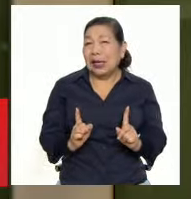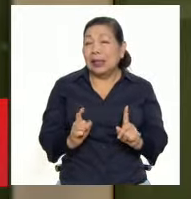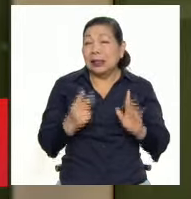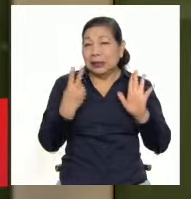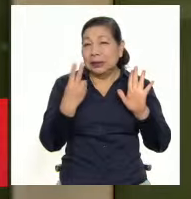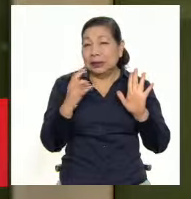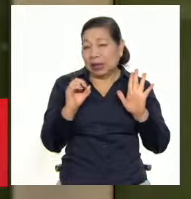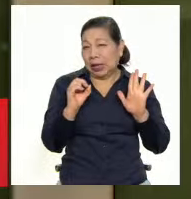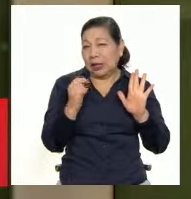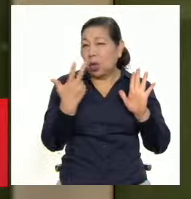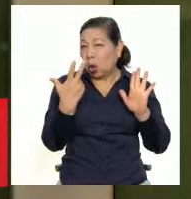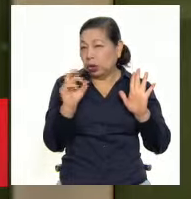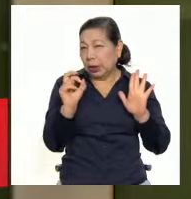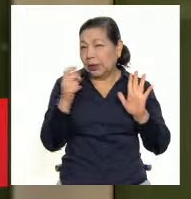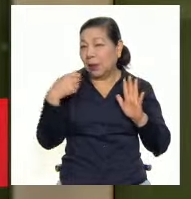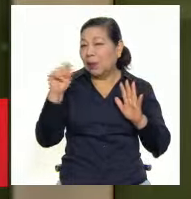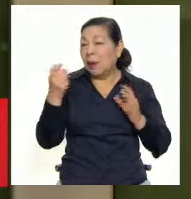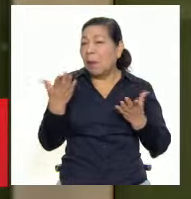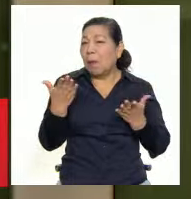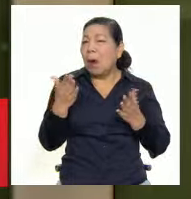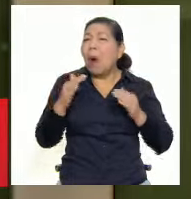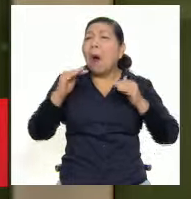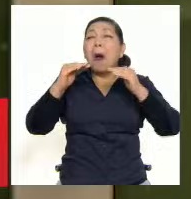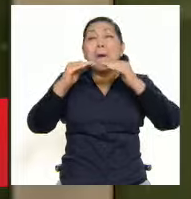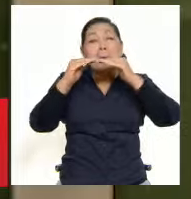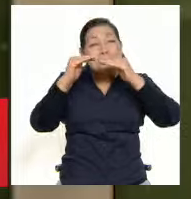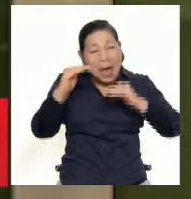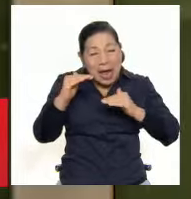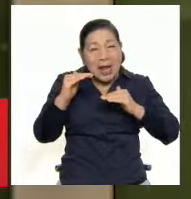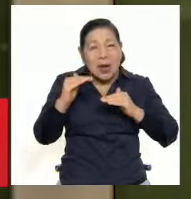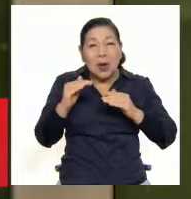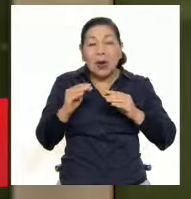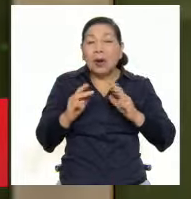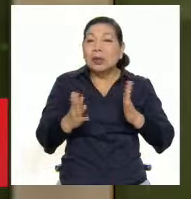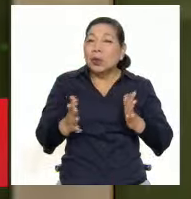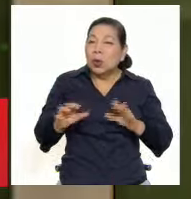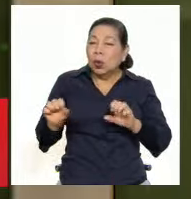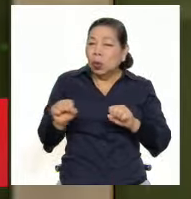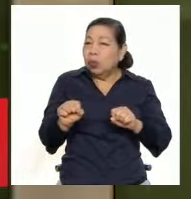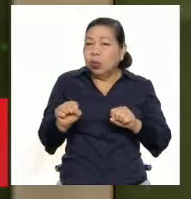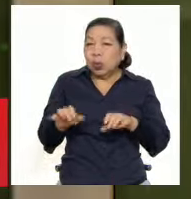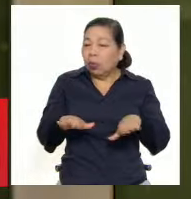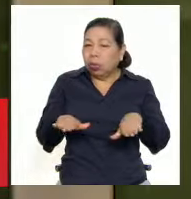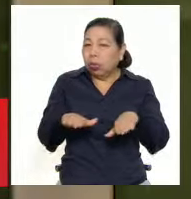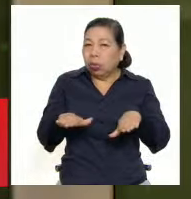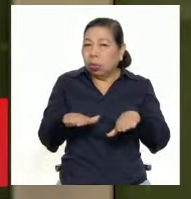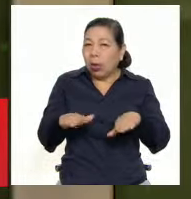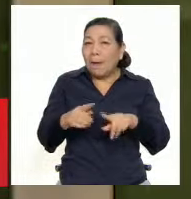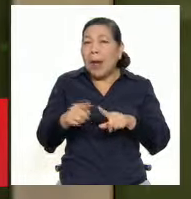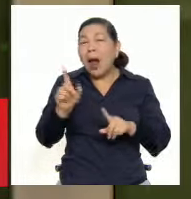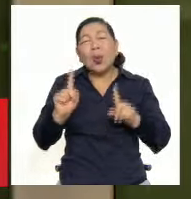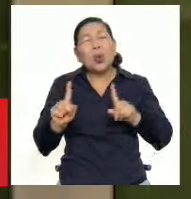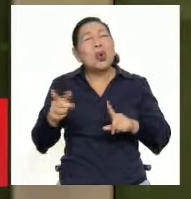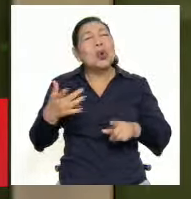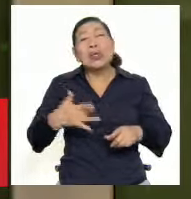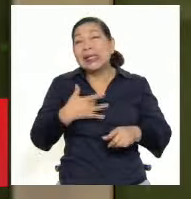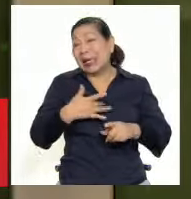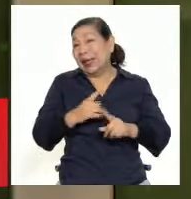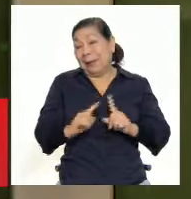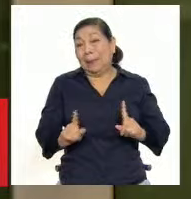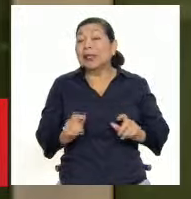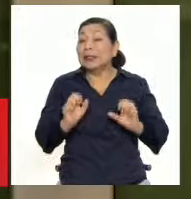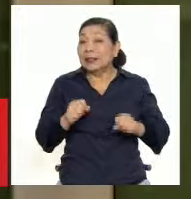el 70-80% tienen magnitudes muy pequeñas cuyo sacudimiento del suelo no es percibido por la población. En ese